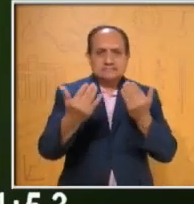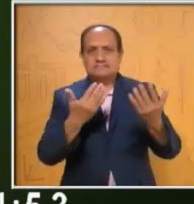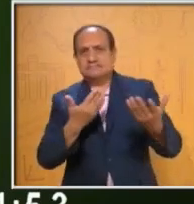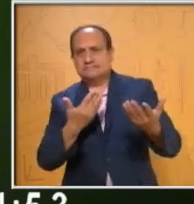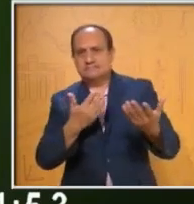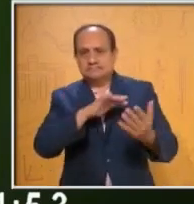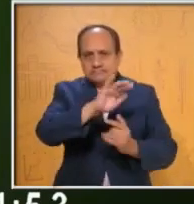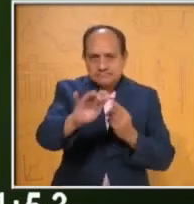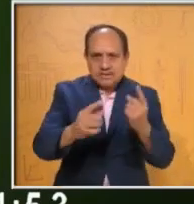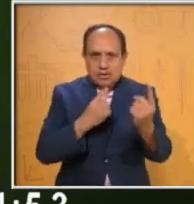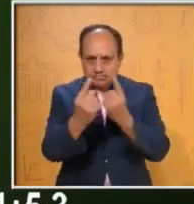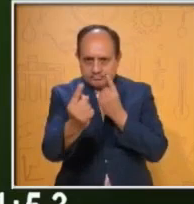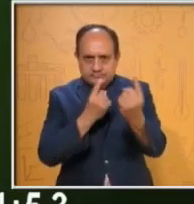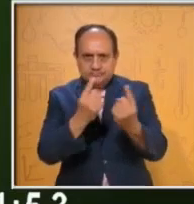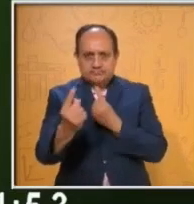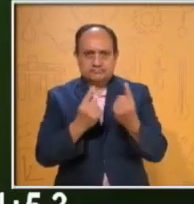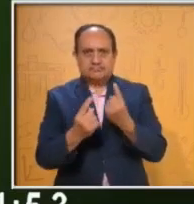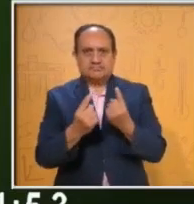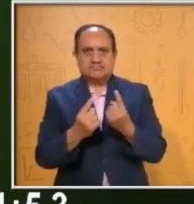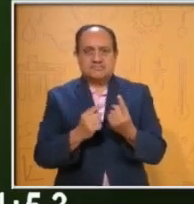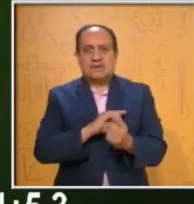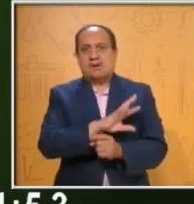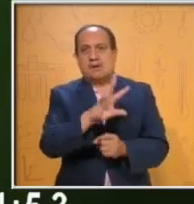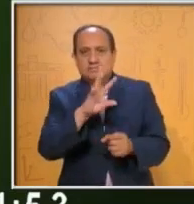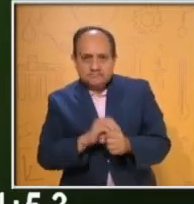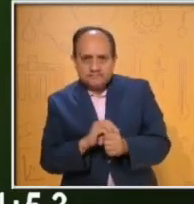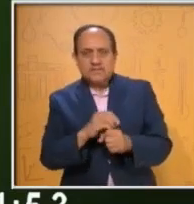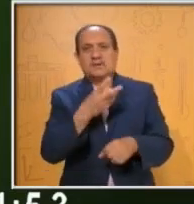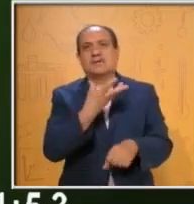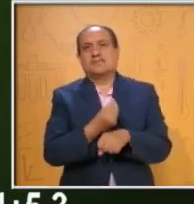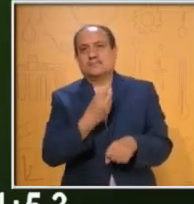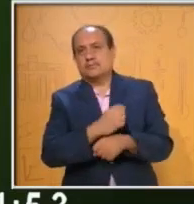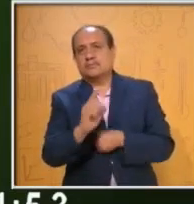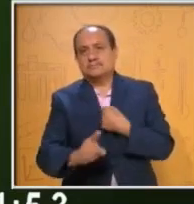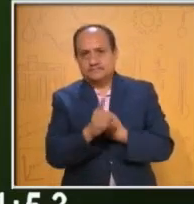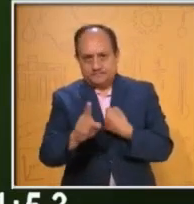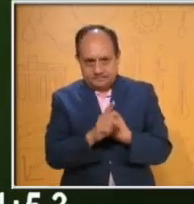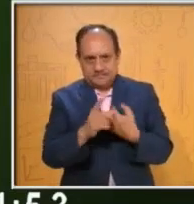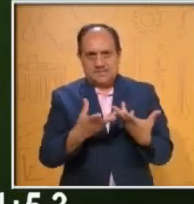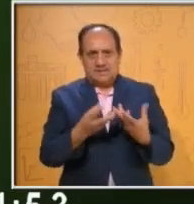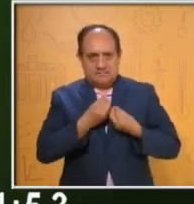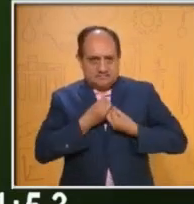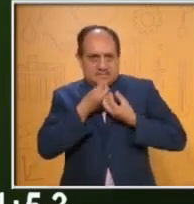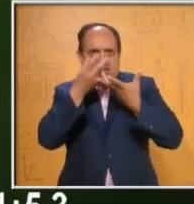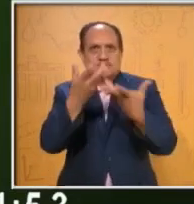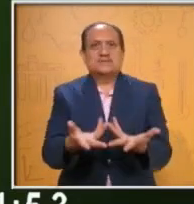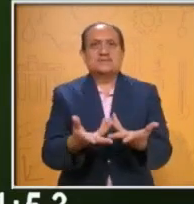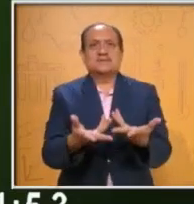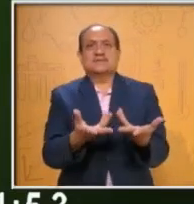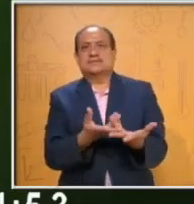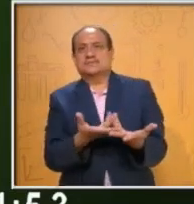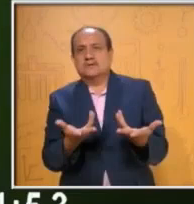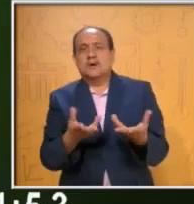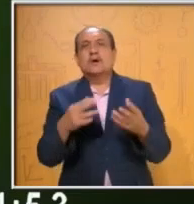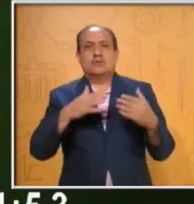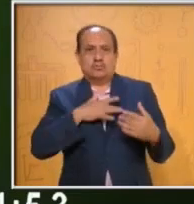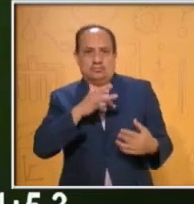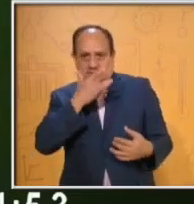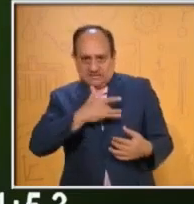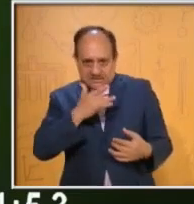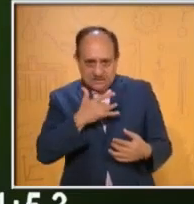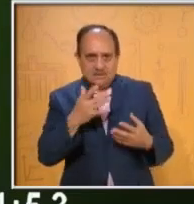las necesidades y solucionar problemas, expresando las preferencias o